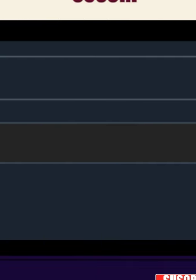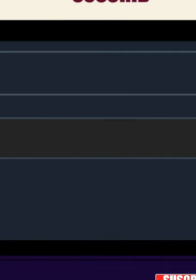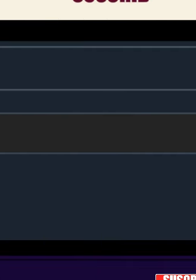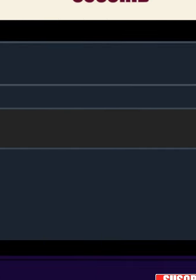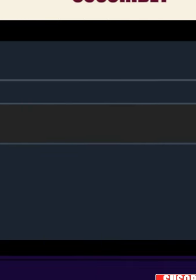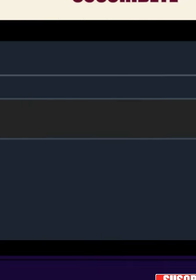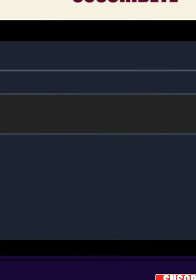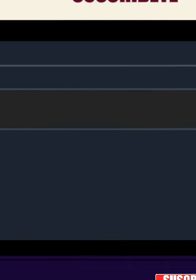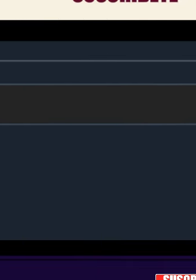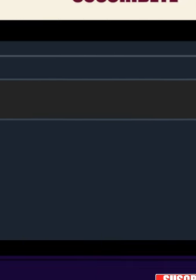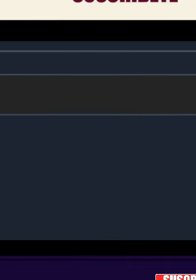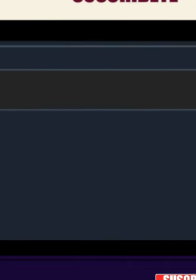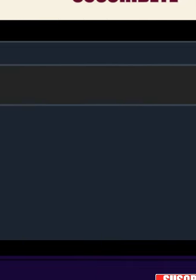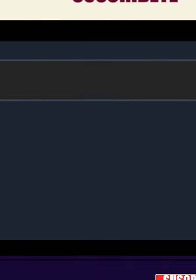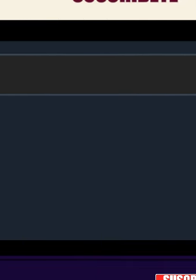sin dar mayores detalles.